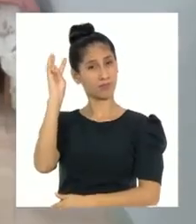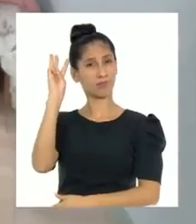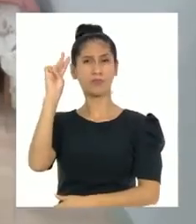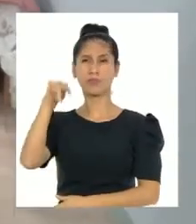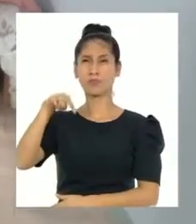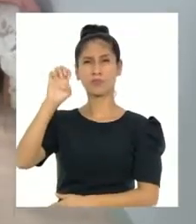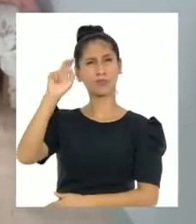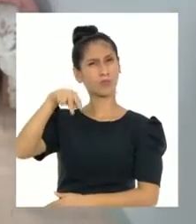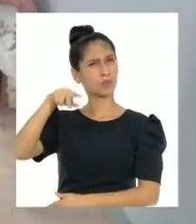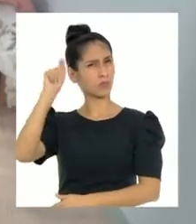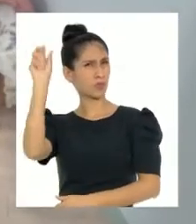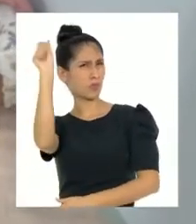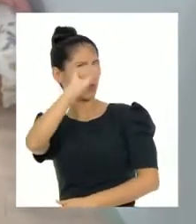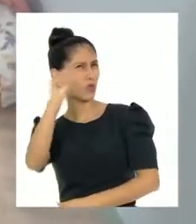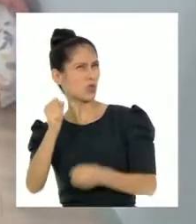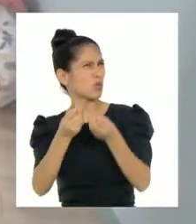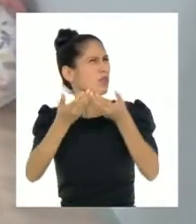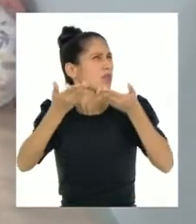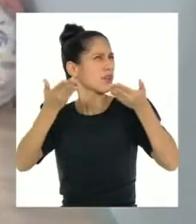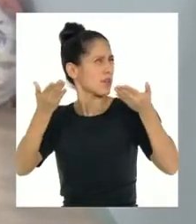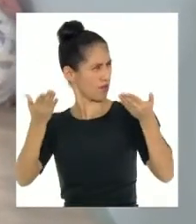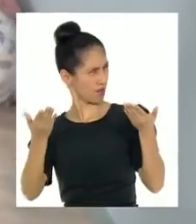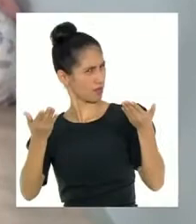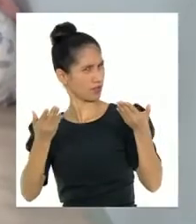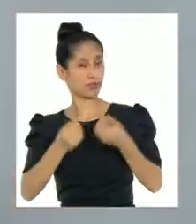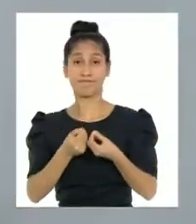¿Qué es un buen argumento?